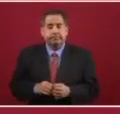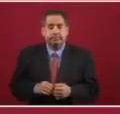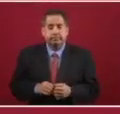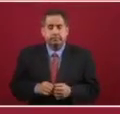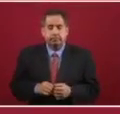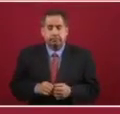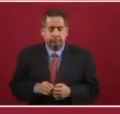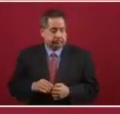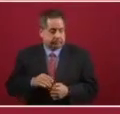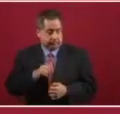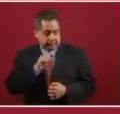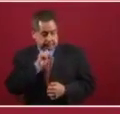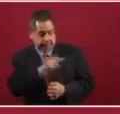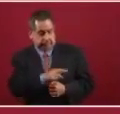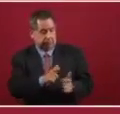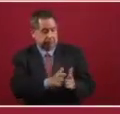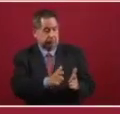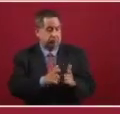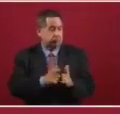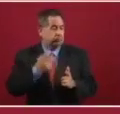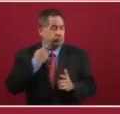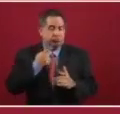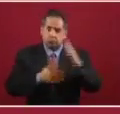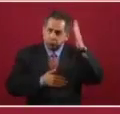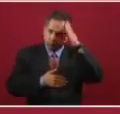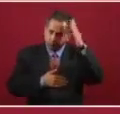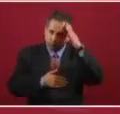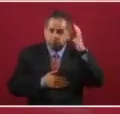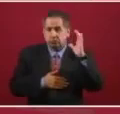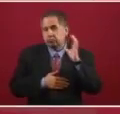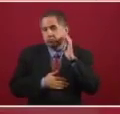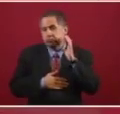de su mismo partido, el dirigente de la Cámara,